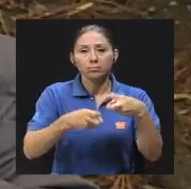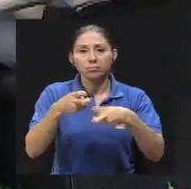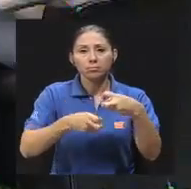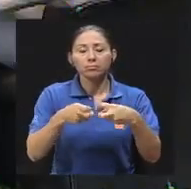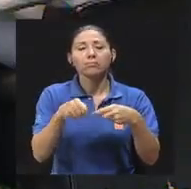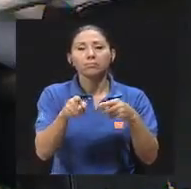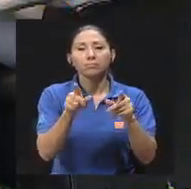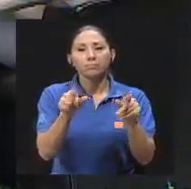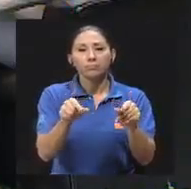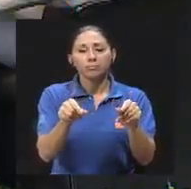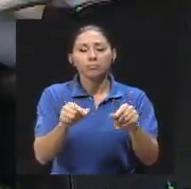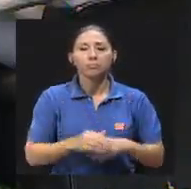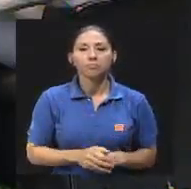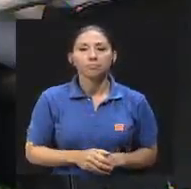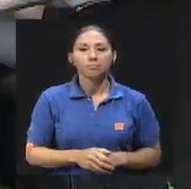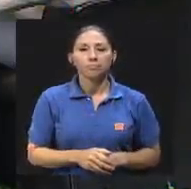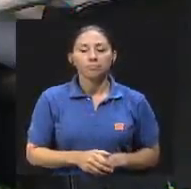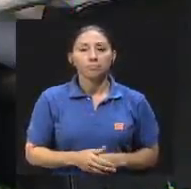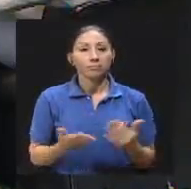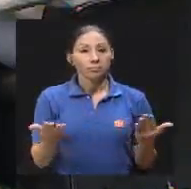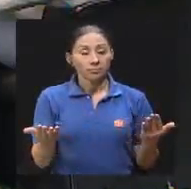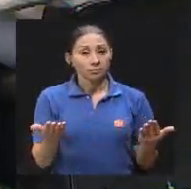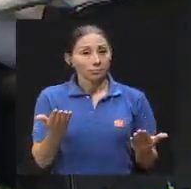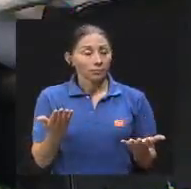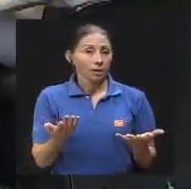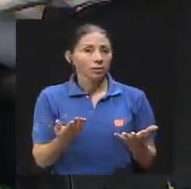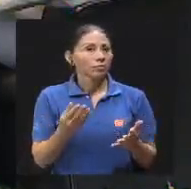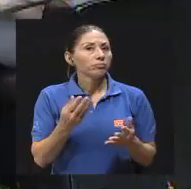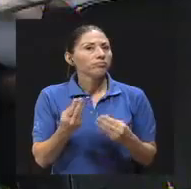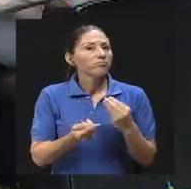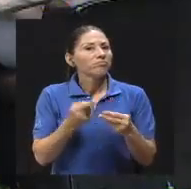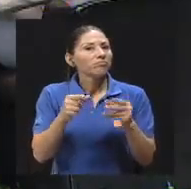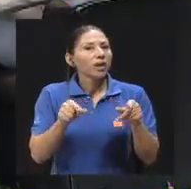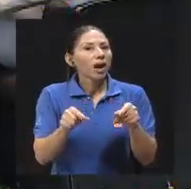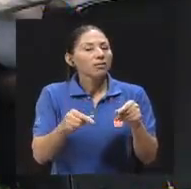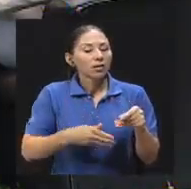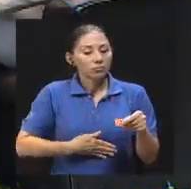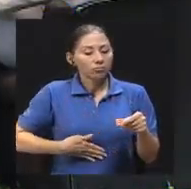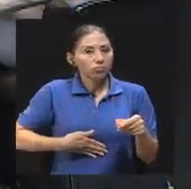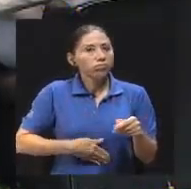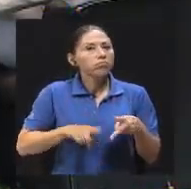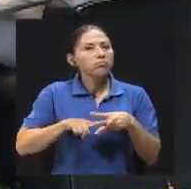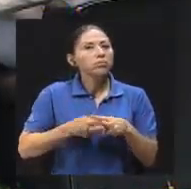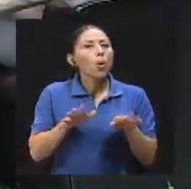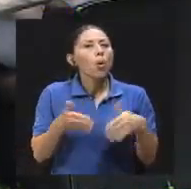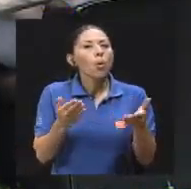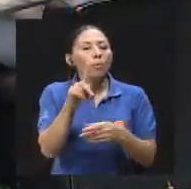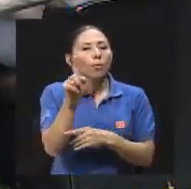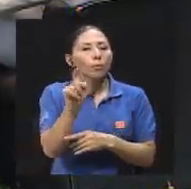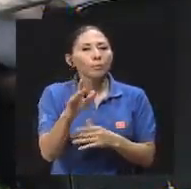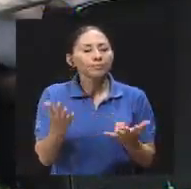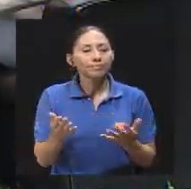cáncer. Ahora bien, sería oportuno hablar, don Horacio, ¿cómo se produce este tipo de cáncer? Sí.